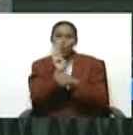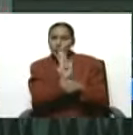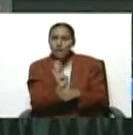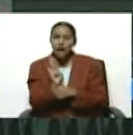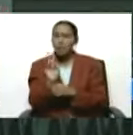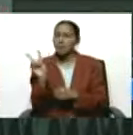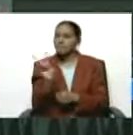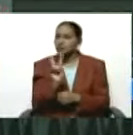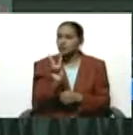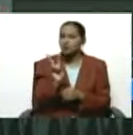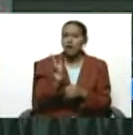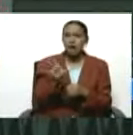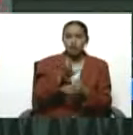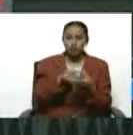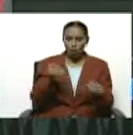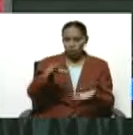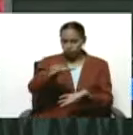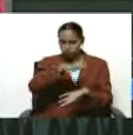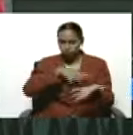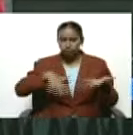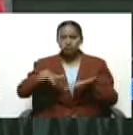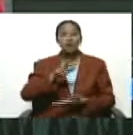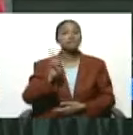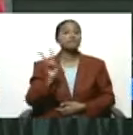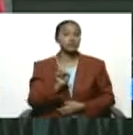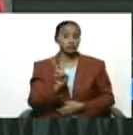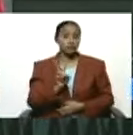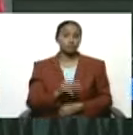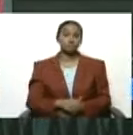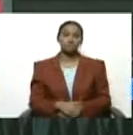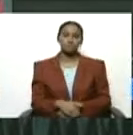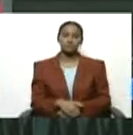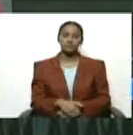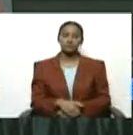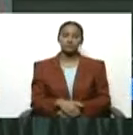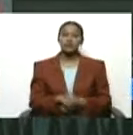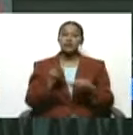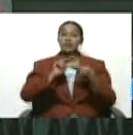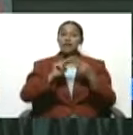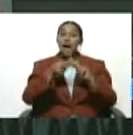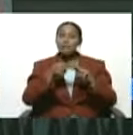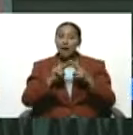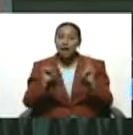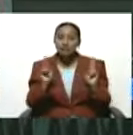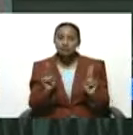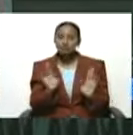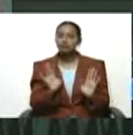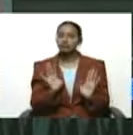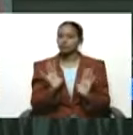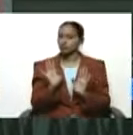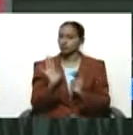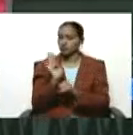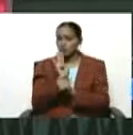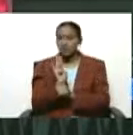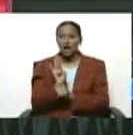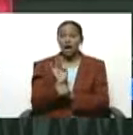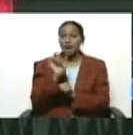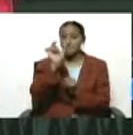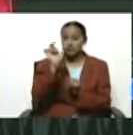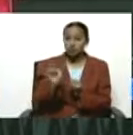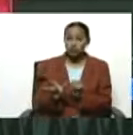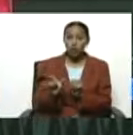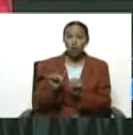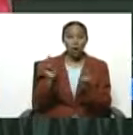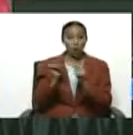el territorio nacional, la paz de lo pequeño, la paz de lo pequeño. Si conocemos al guarimbero, no te vayas a meter en